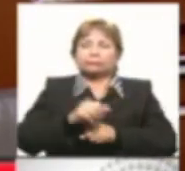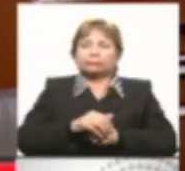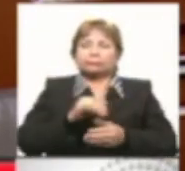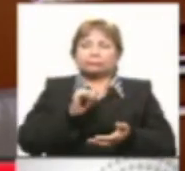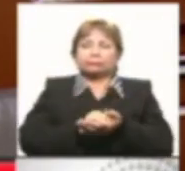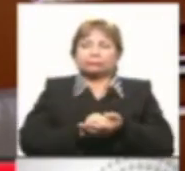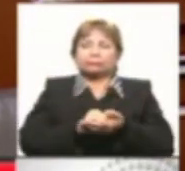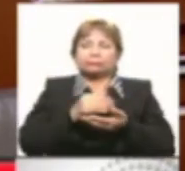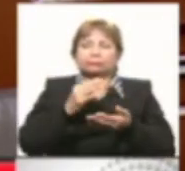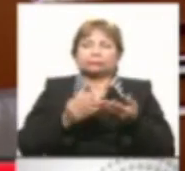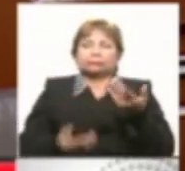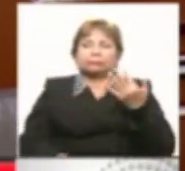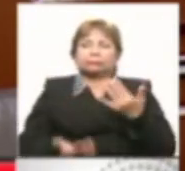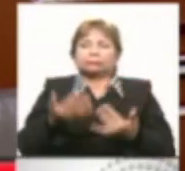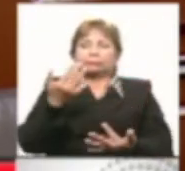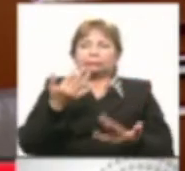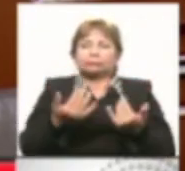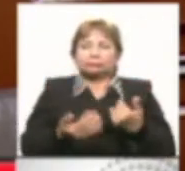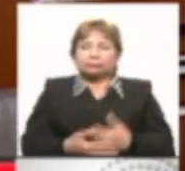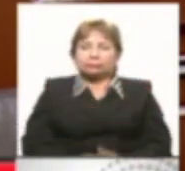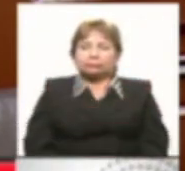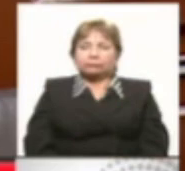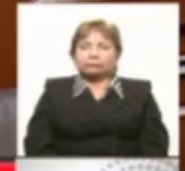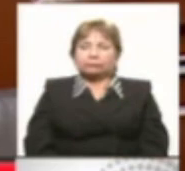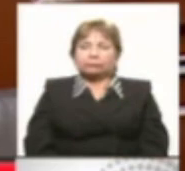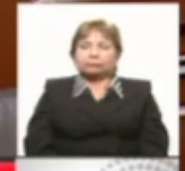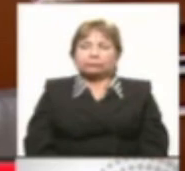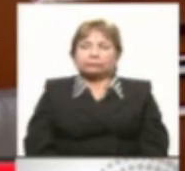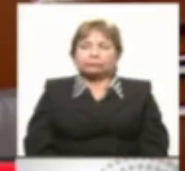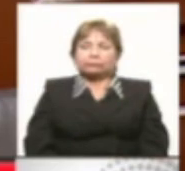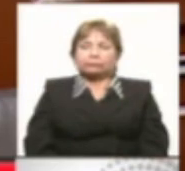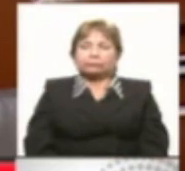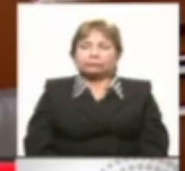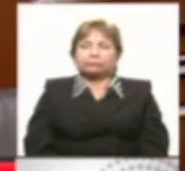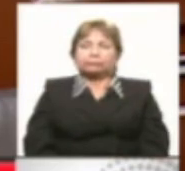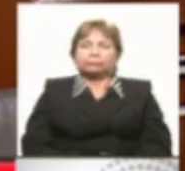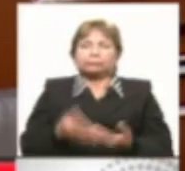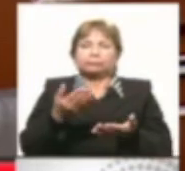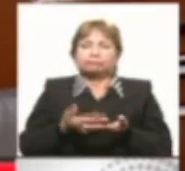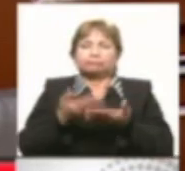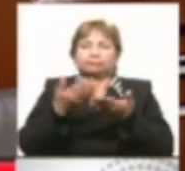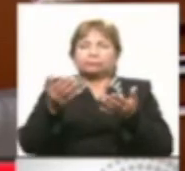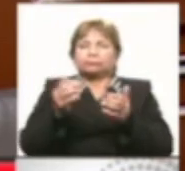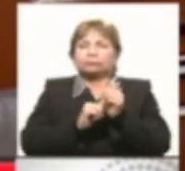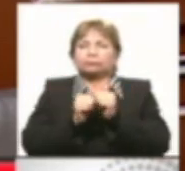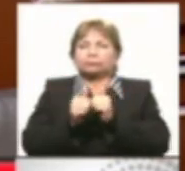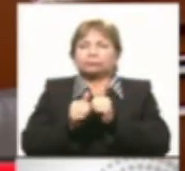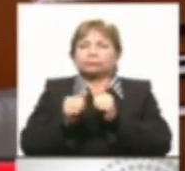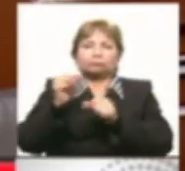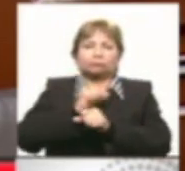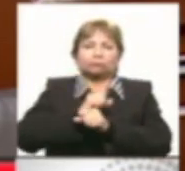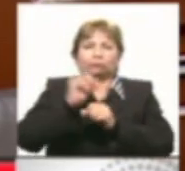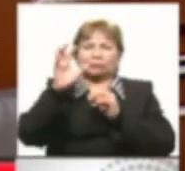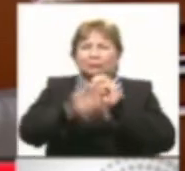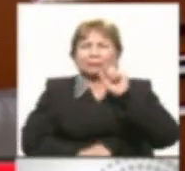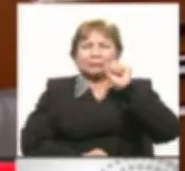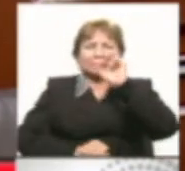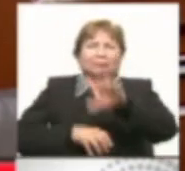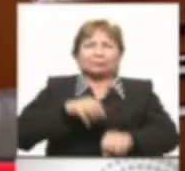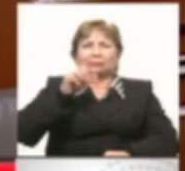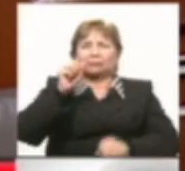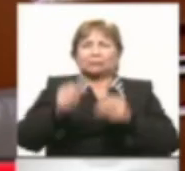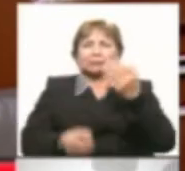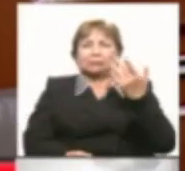que habla, incendio. Que se dirija a la mesa, por favor. Por intermedio de usted, pasó por el asalto, saqueo